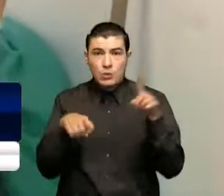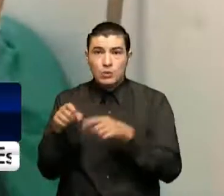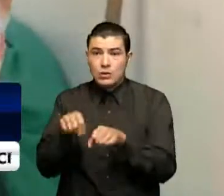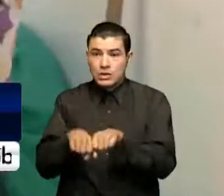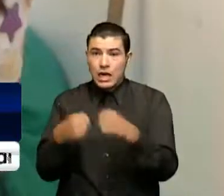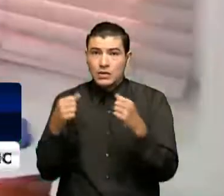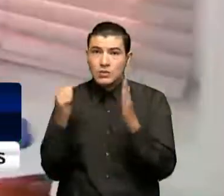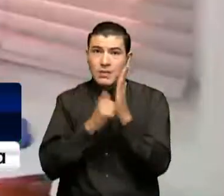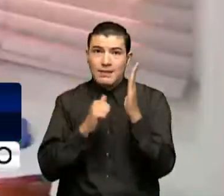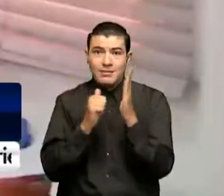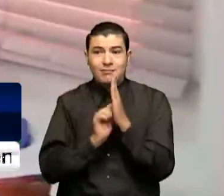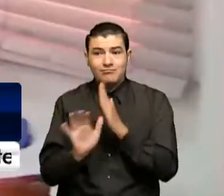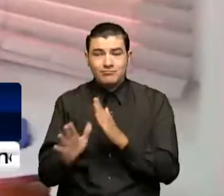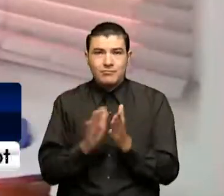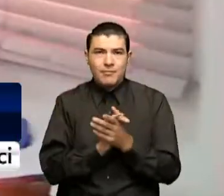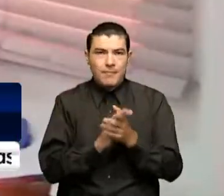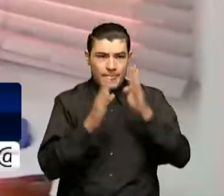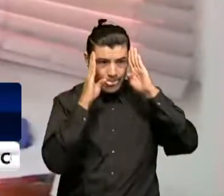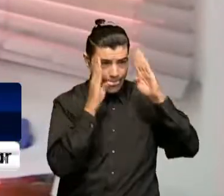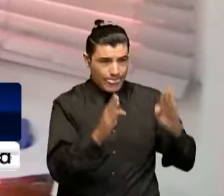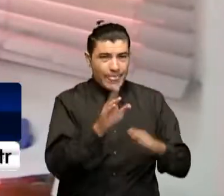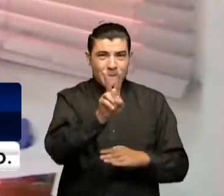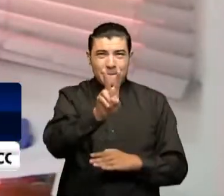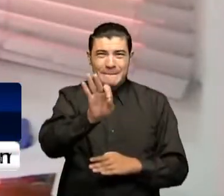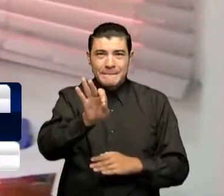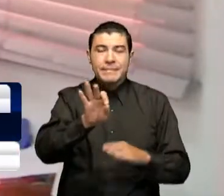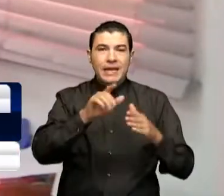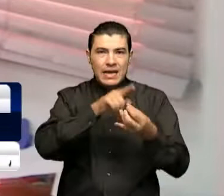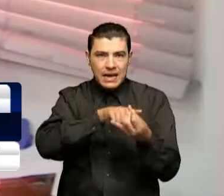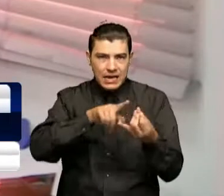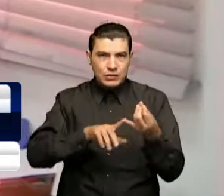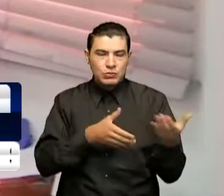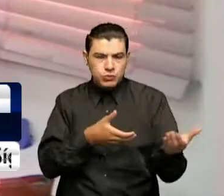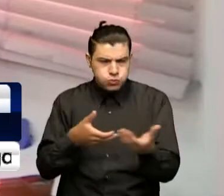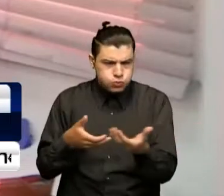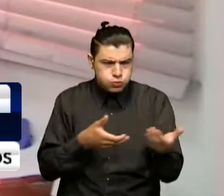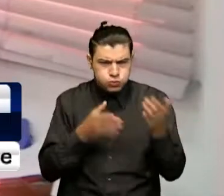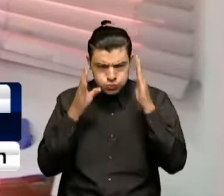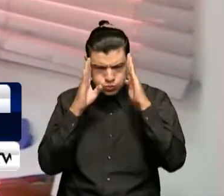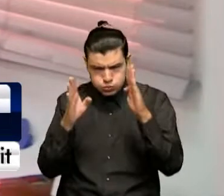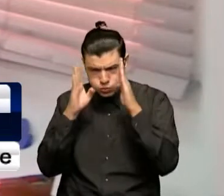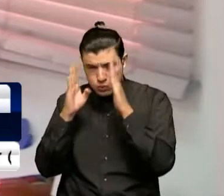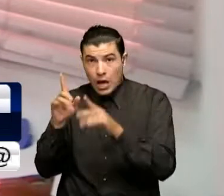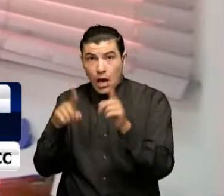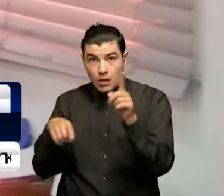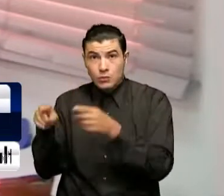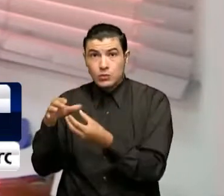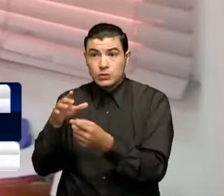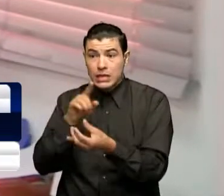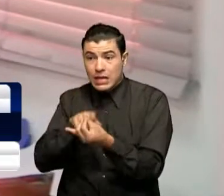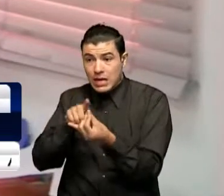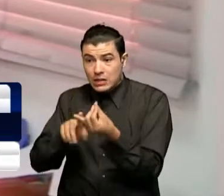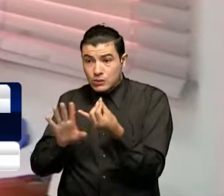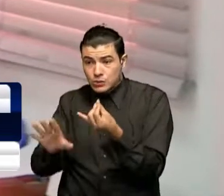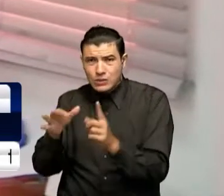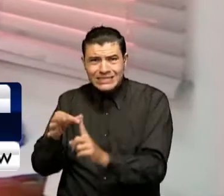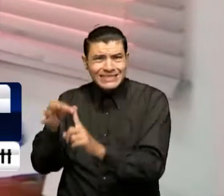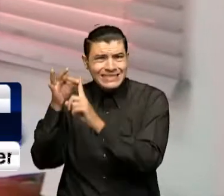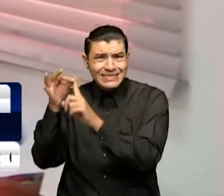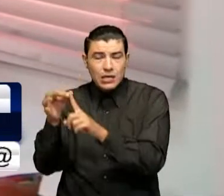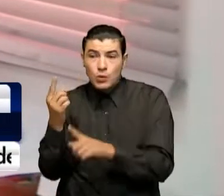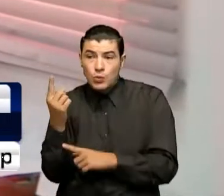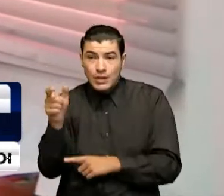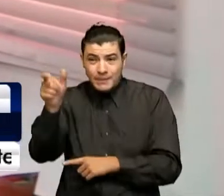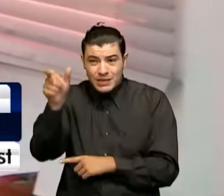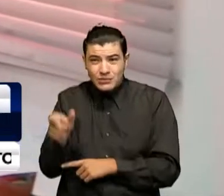se atendieron 23 casos donde estuvo dispuesto atendimos casos especiales hubo una situación de una persona